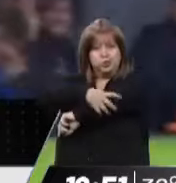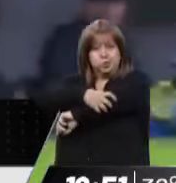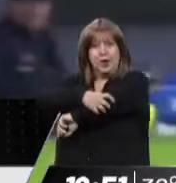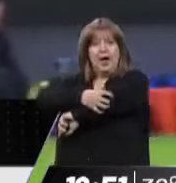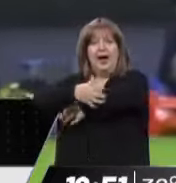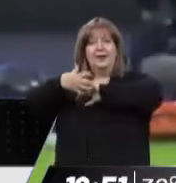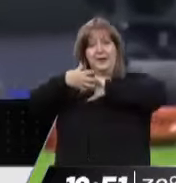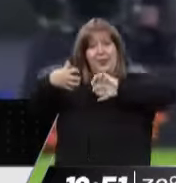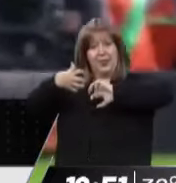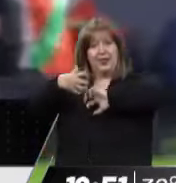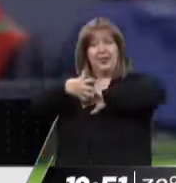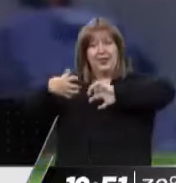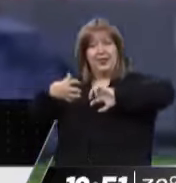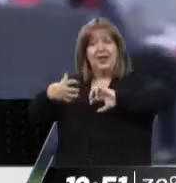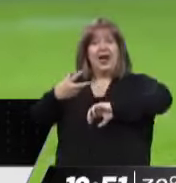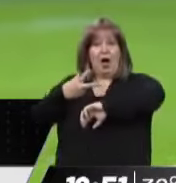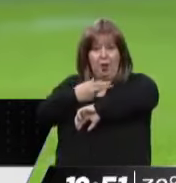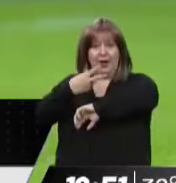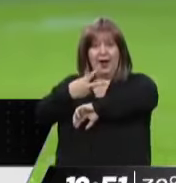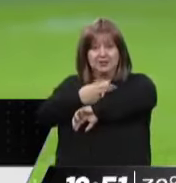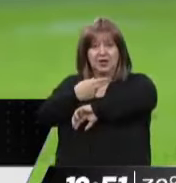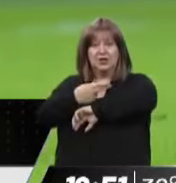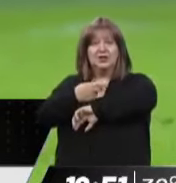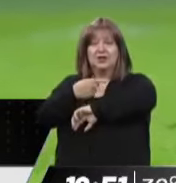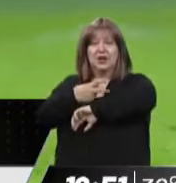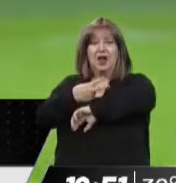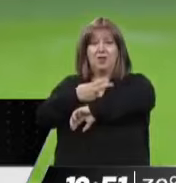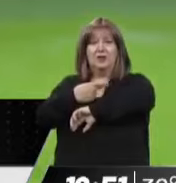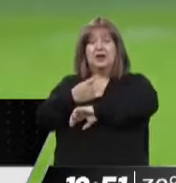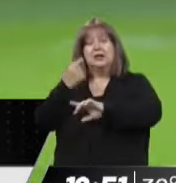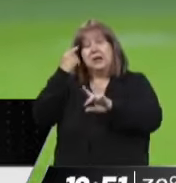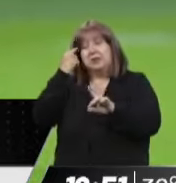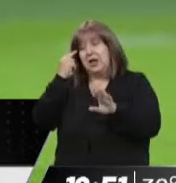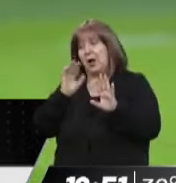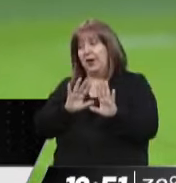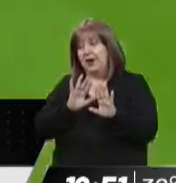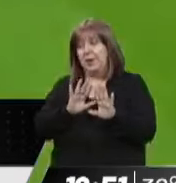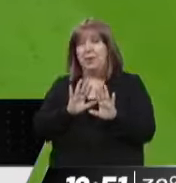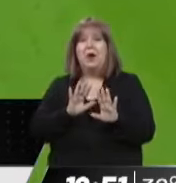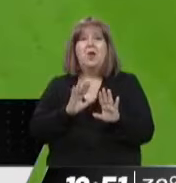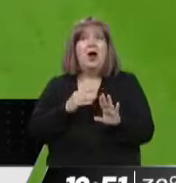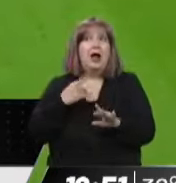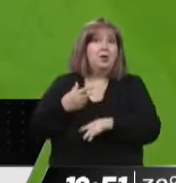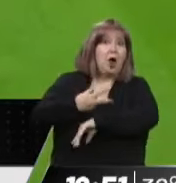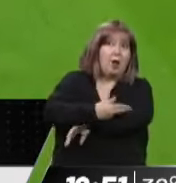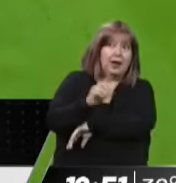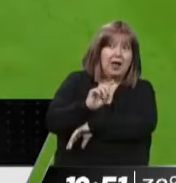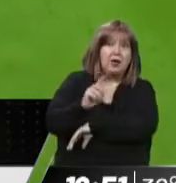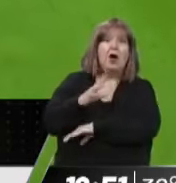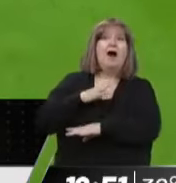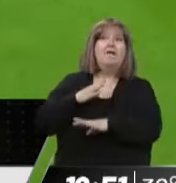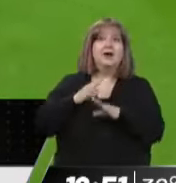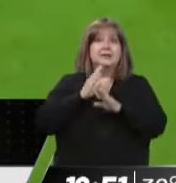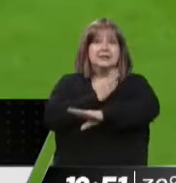desprendimiento, o sea que es sí o sí operable. Esa es la recomendación. Él especuló un poco con la posibilidad de esperar, de no operarse, para ver